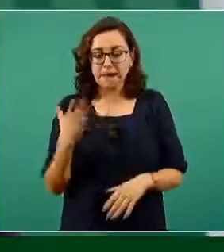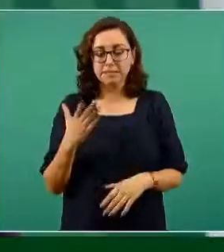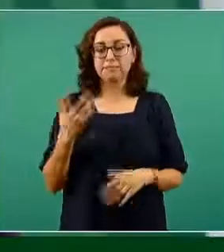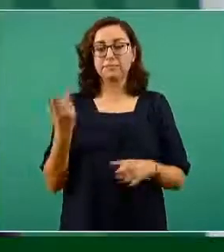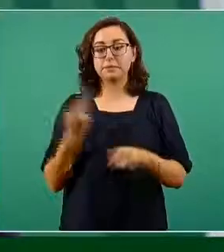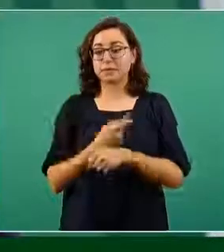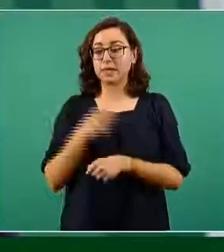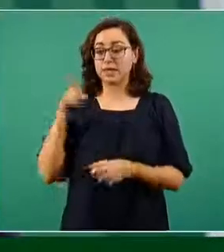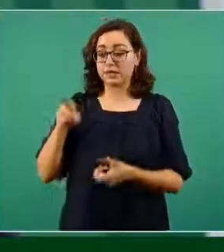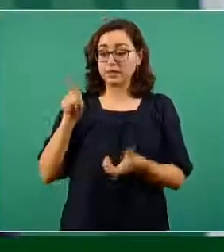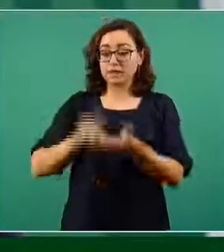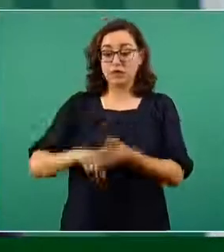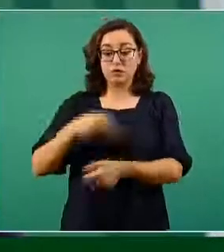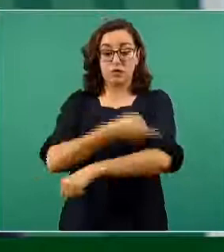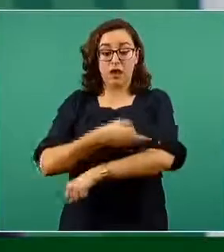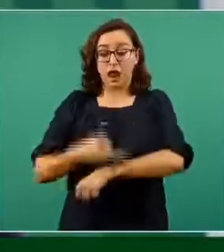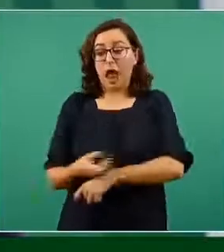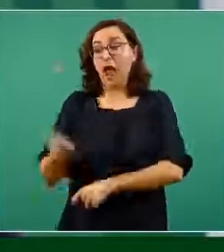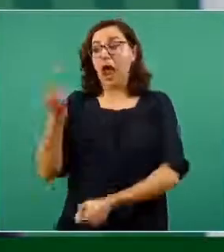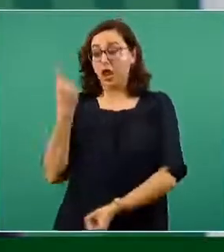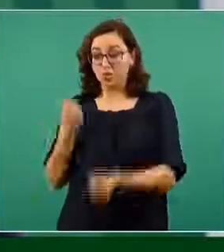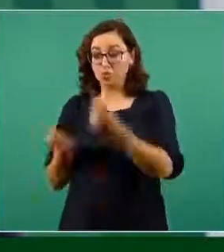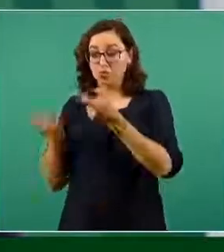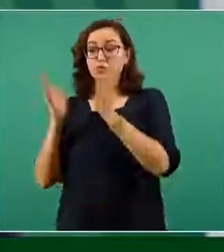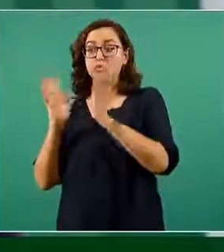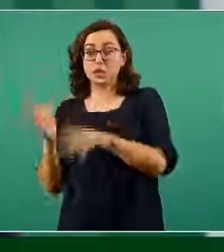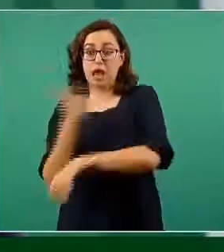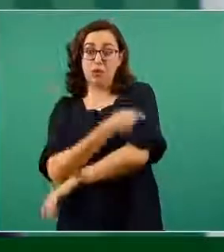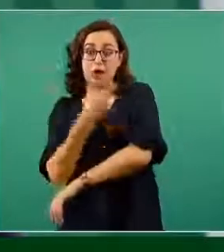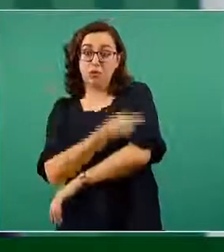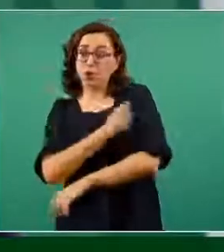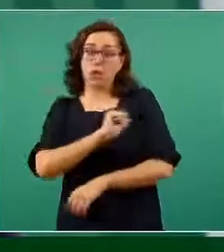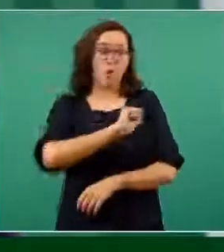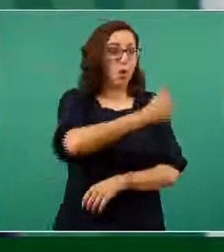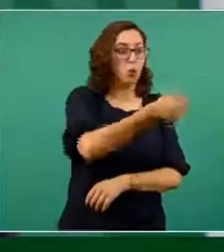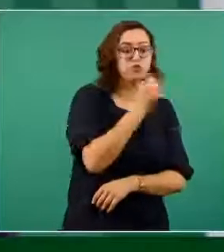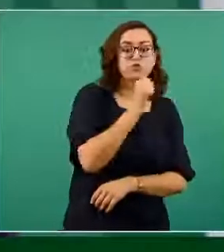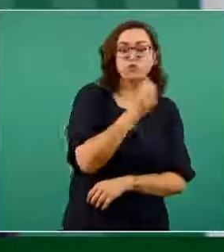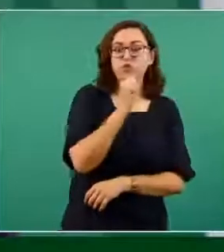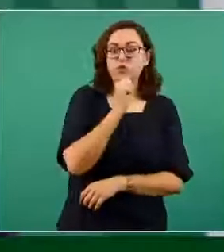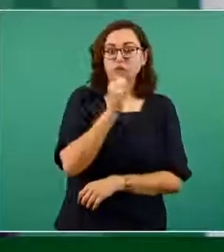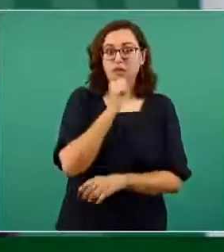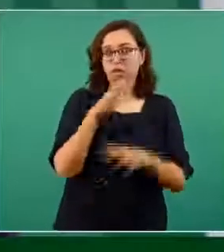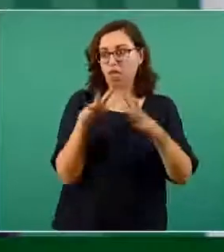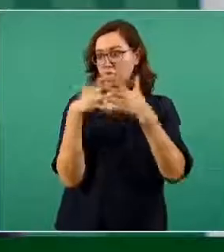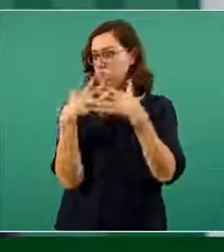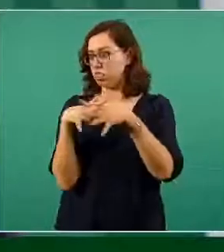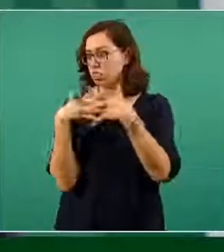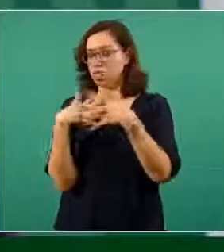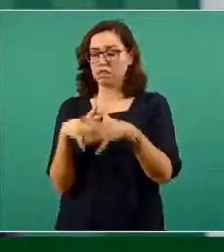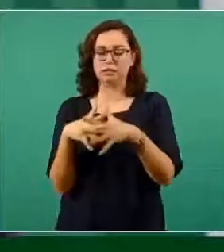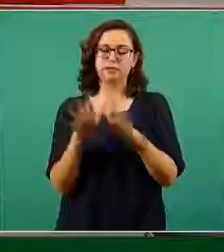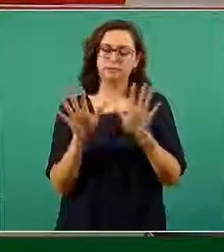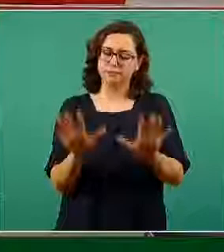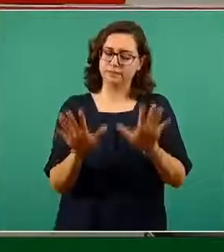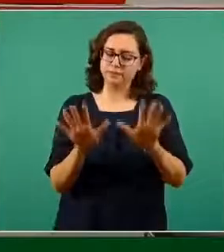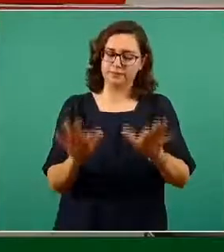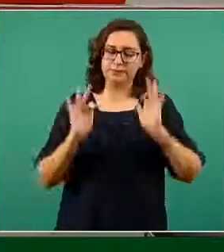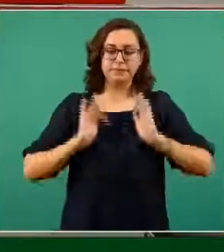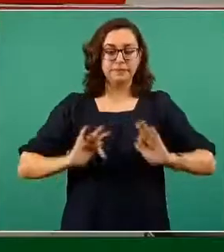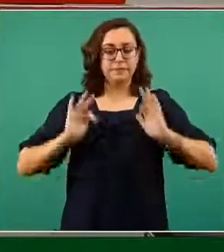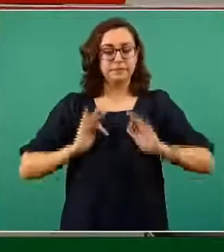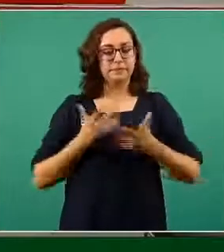grupos familiares son solo algunas las personas que han recibido la vacuna y tenemos otras que no lo han hecho. Entonces aquí todavía puede